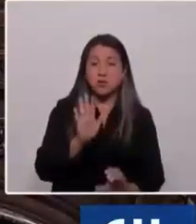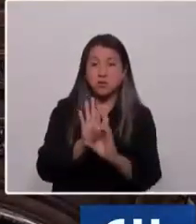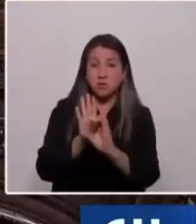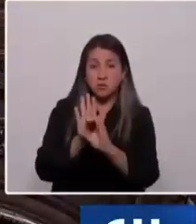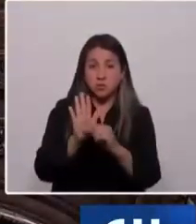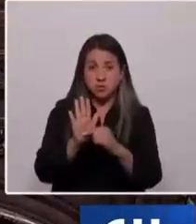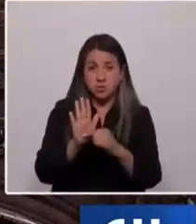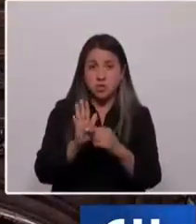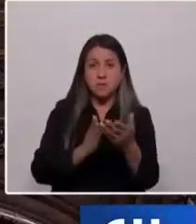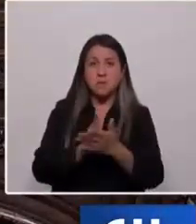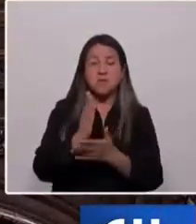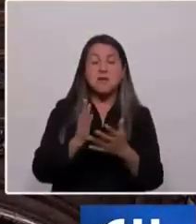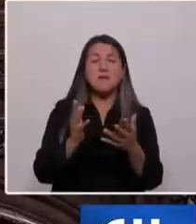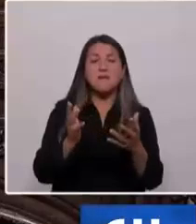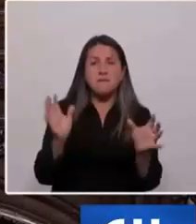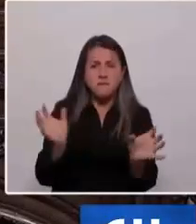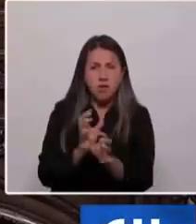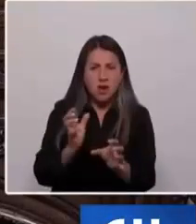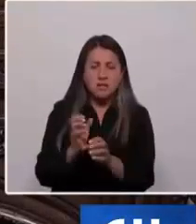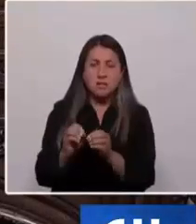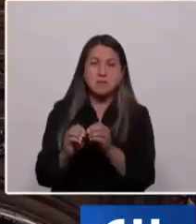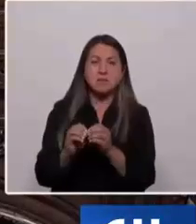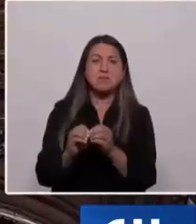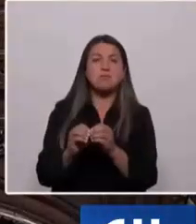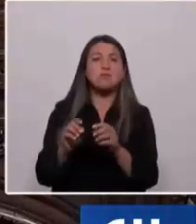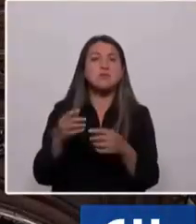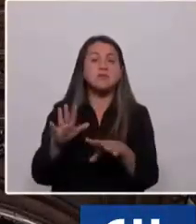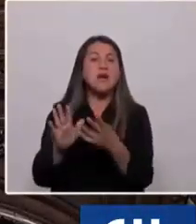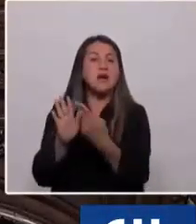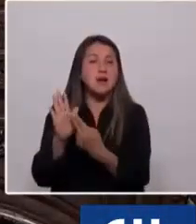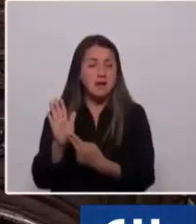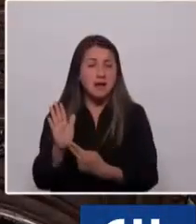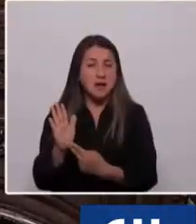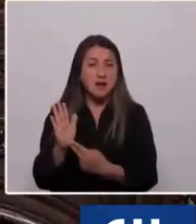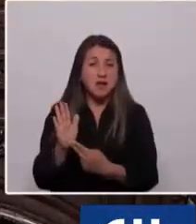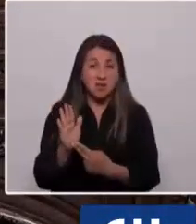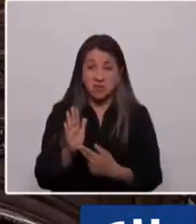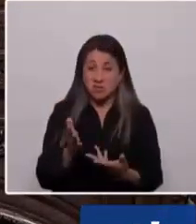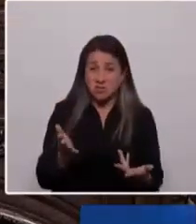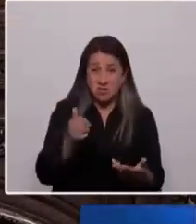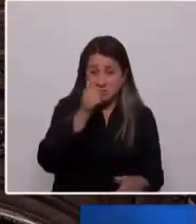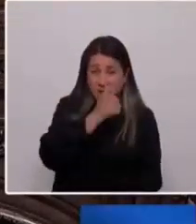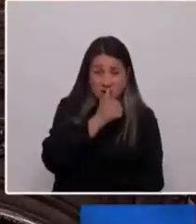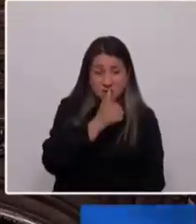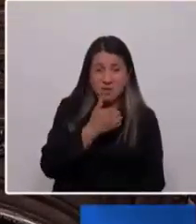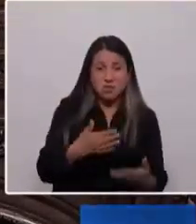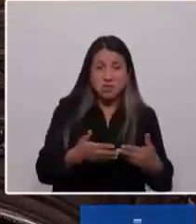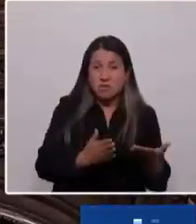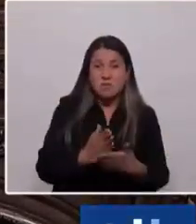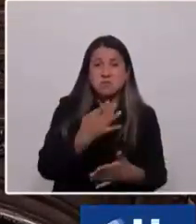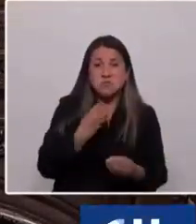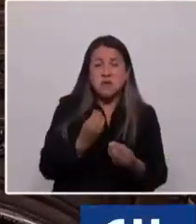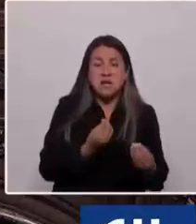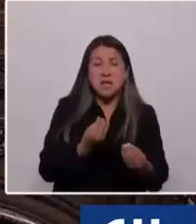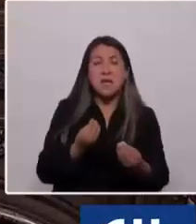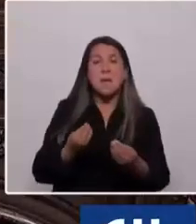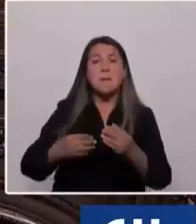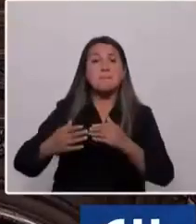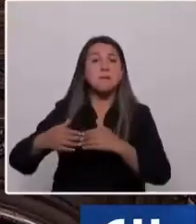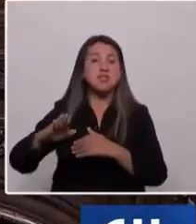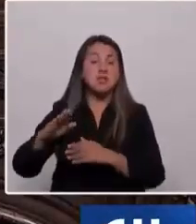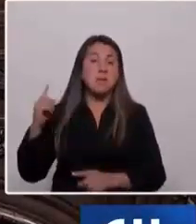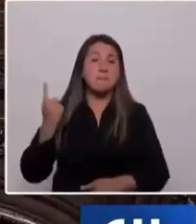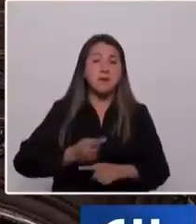hermanada a la violencia, construida a partir de vicios reglamentarios que manchan su origen e impuesta por una mayoría que ya ha